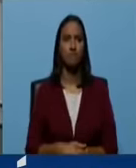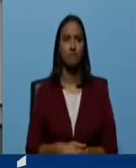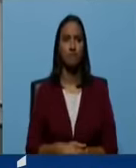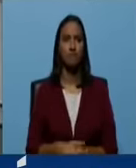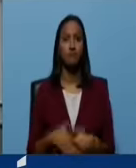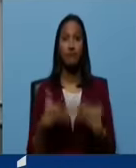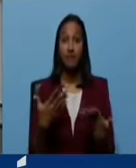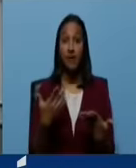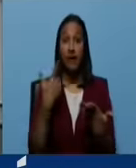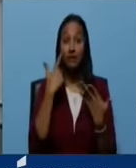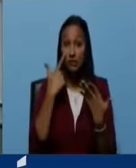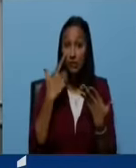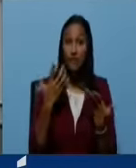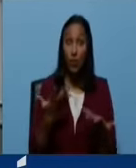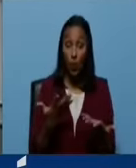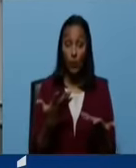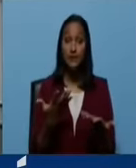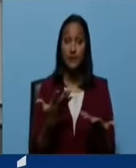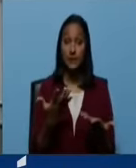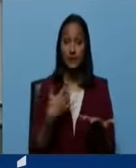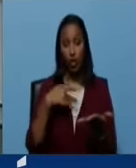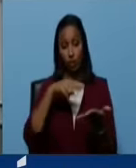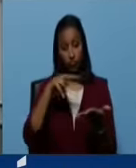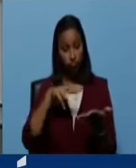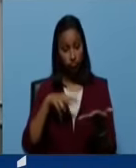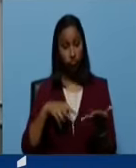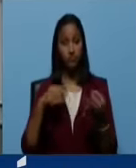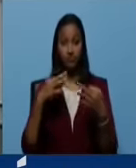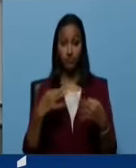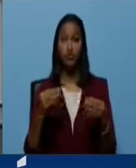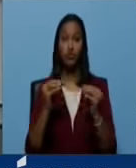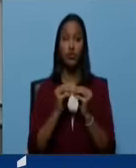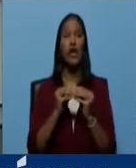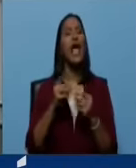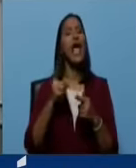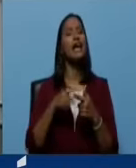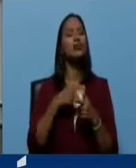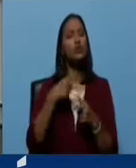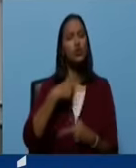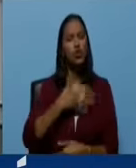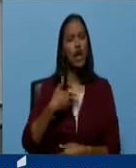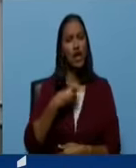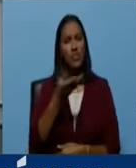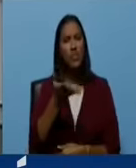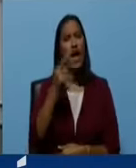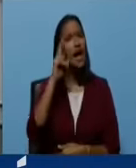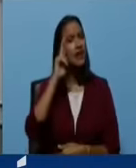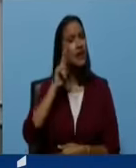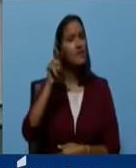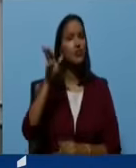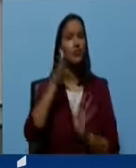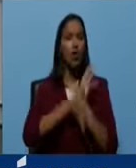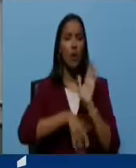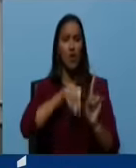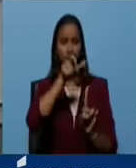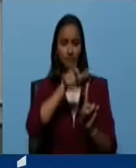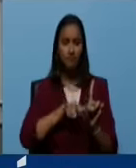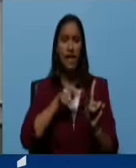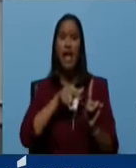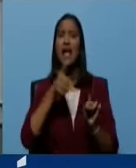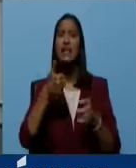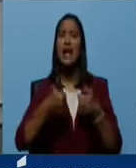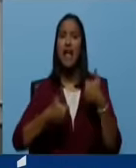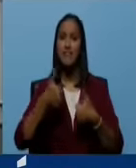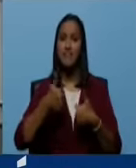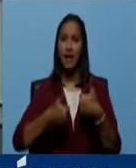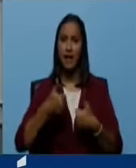presunto candidato, yo quiero hacer aquí una reflexión, al cual le pareció